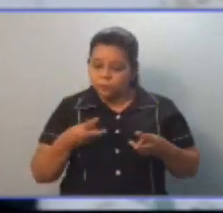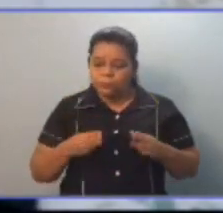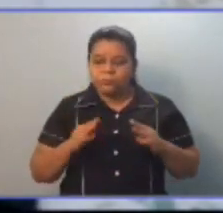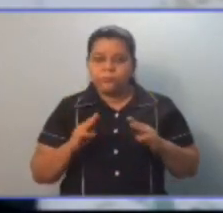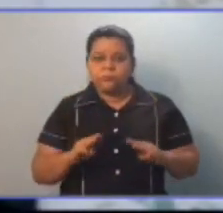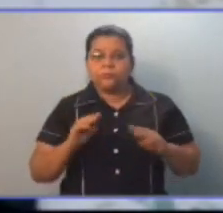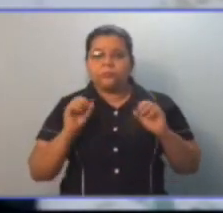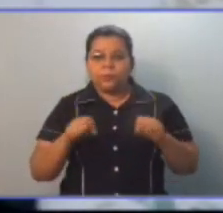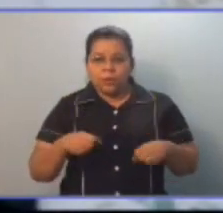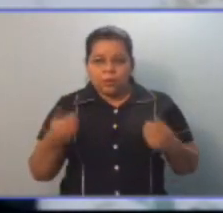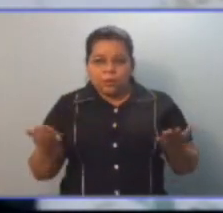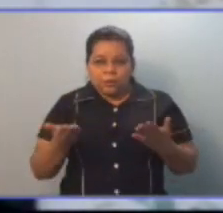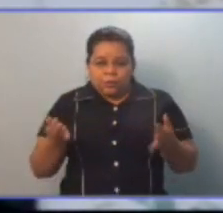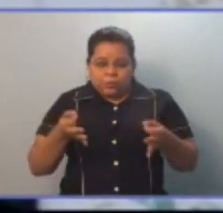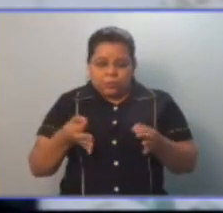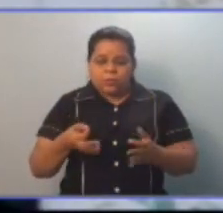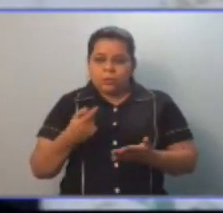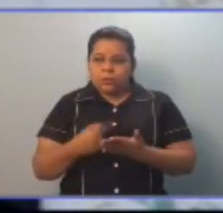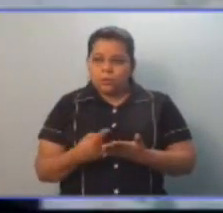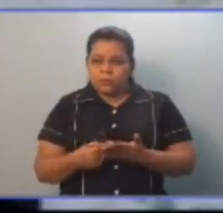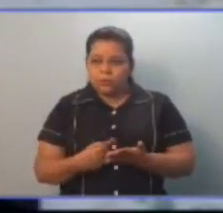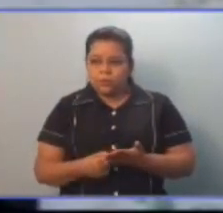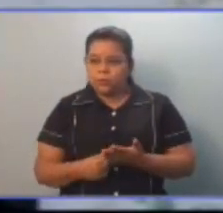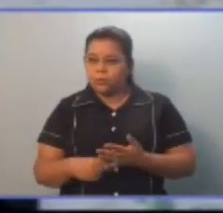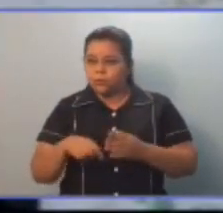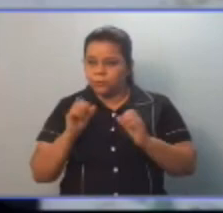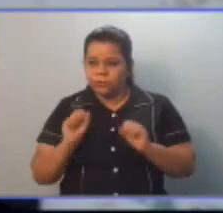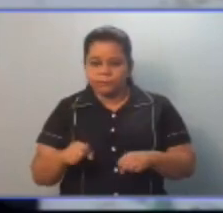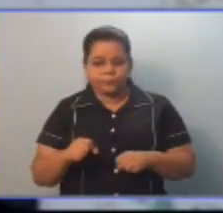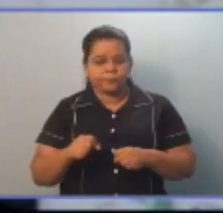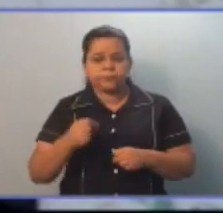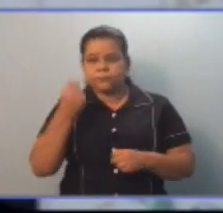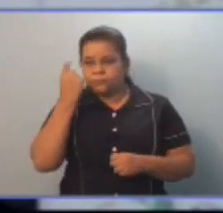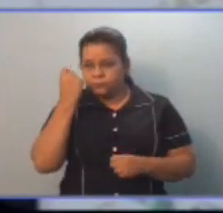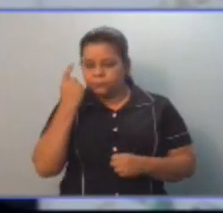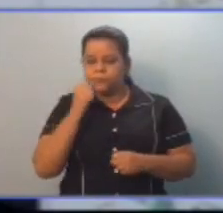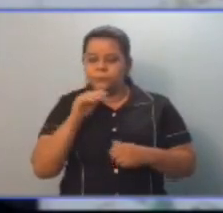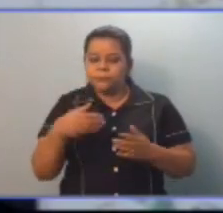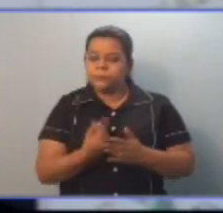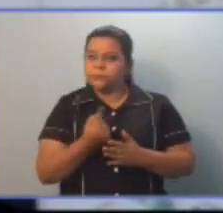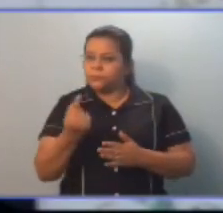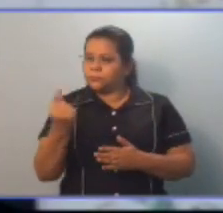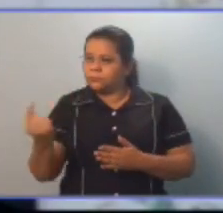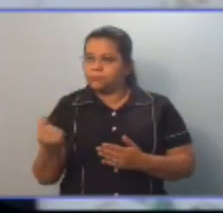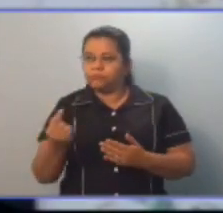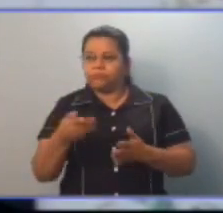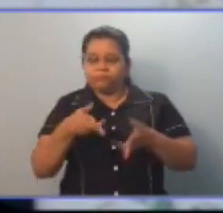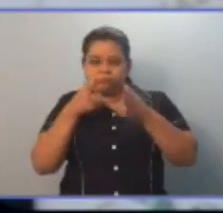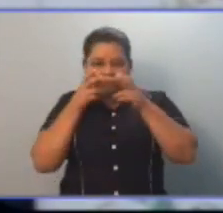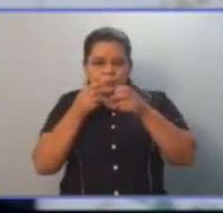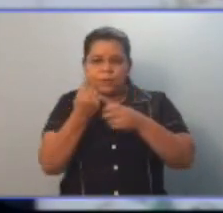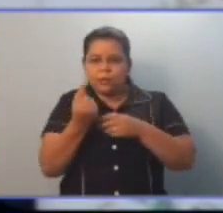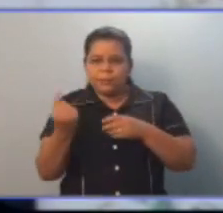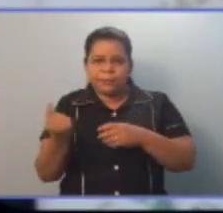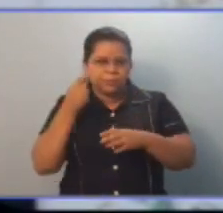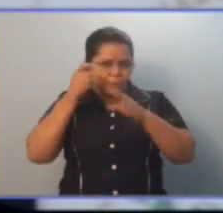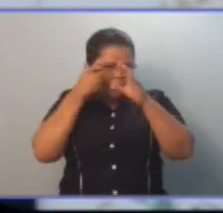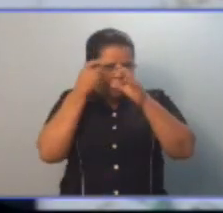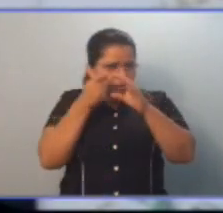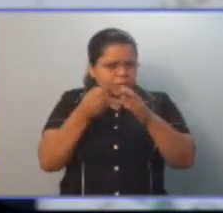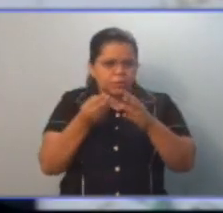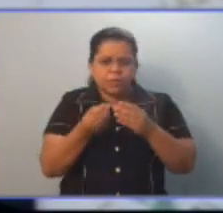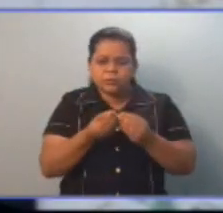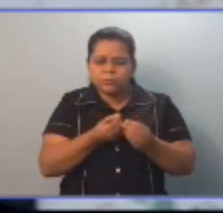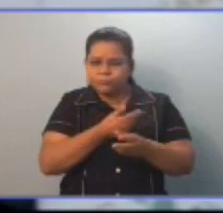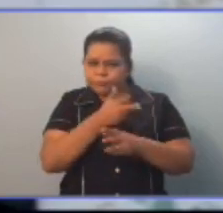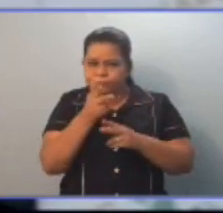se hace de esa manera, no hay por qué tener temor que los ciudadanos escuchen, no hay por qué tener temor que los periodistas estén enfrente, porque